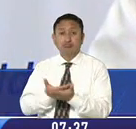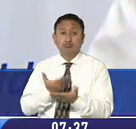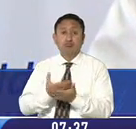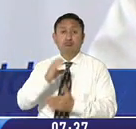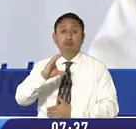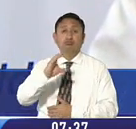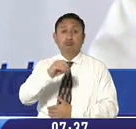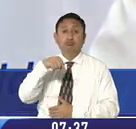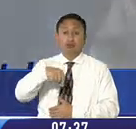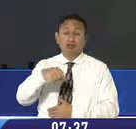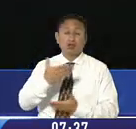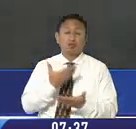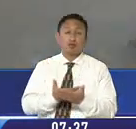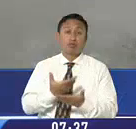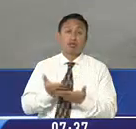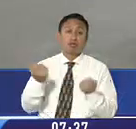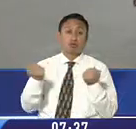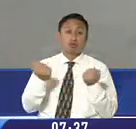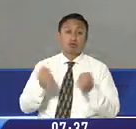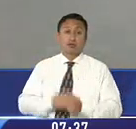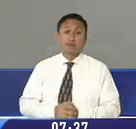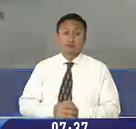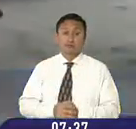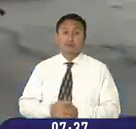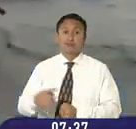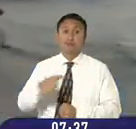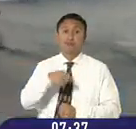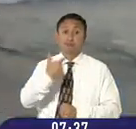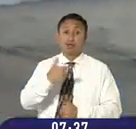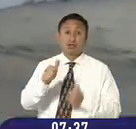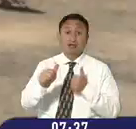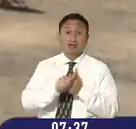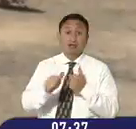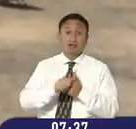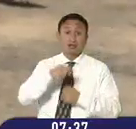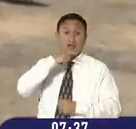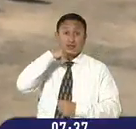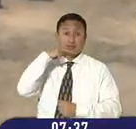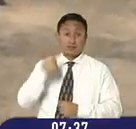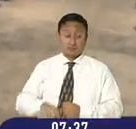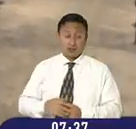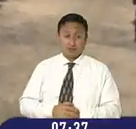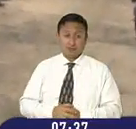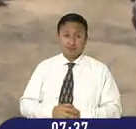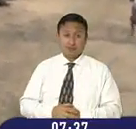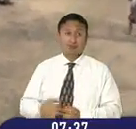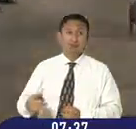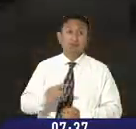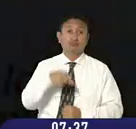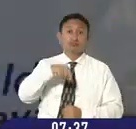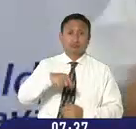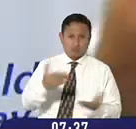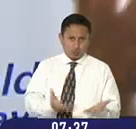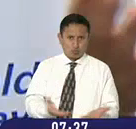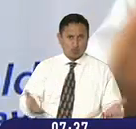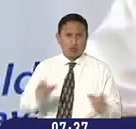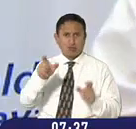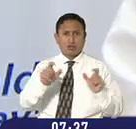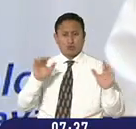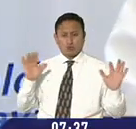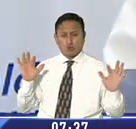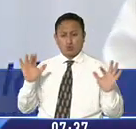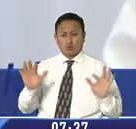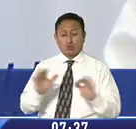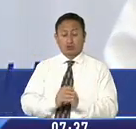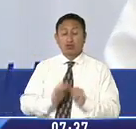de control. Sobre todo porque estamos a las puertas de un feriado. Si usted favorece la aglomeración de personas y disminuye la utilización de las